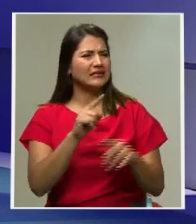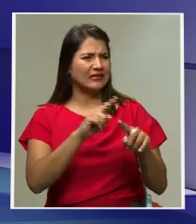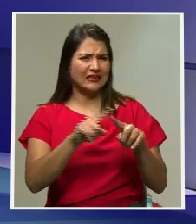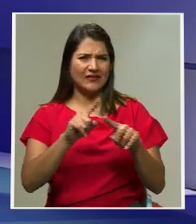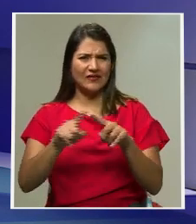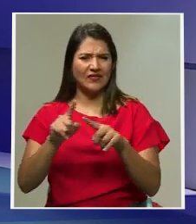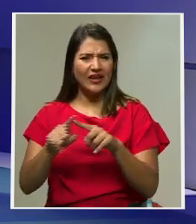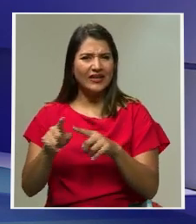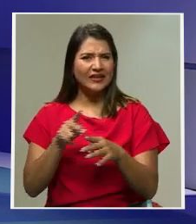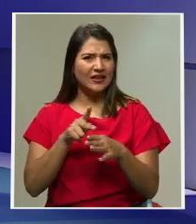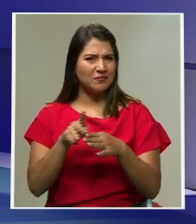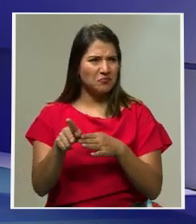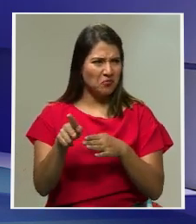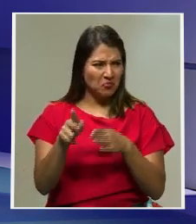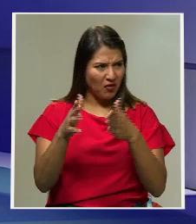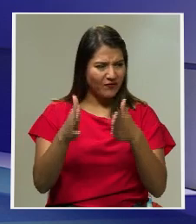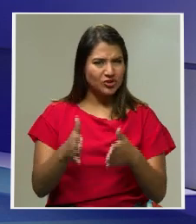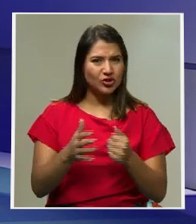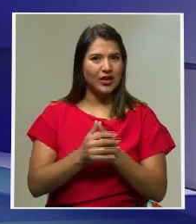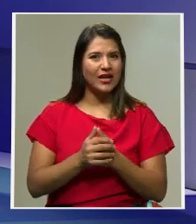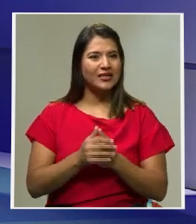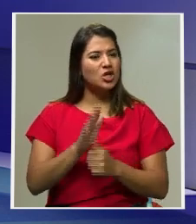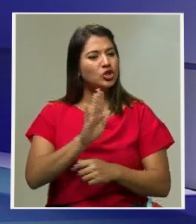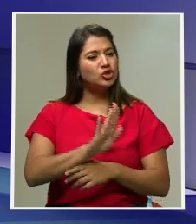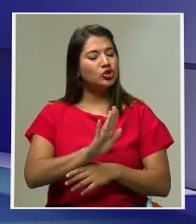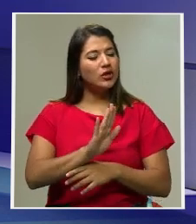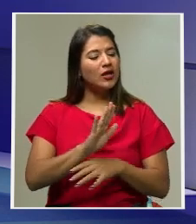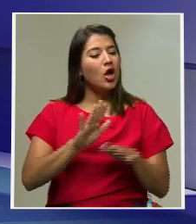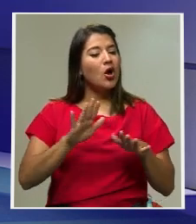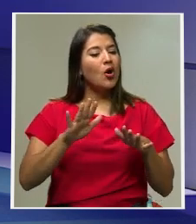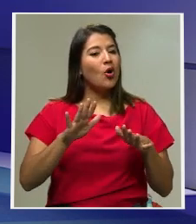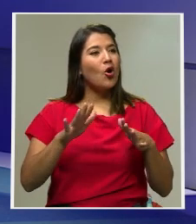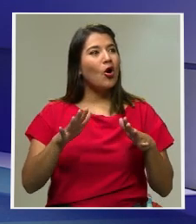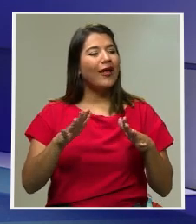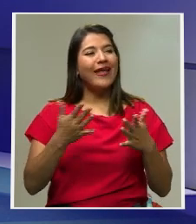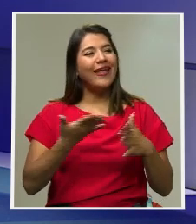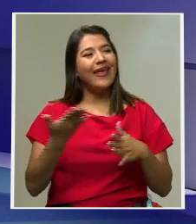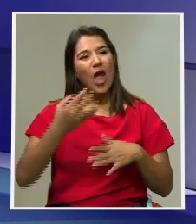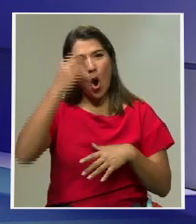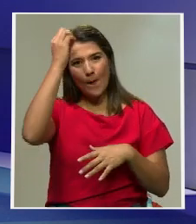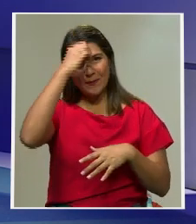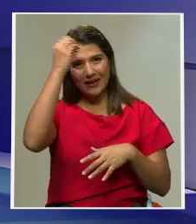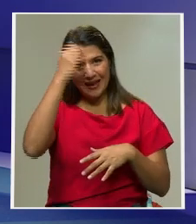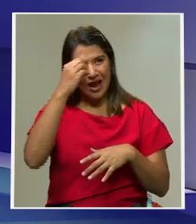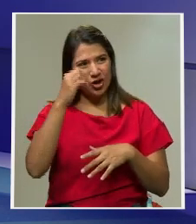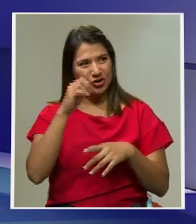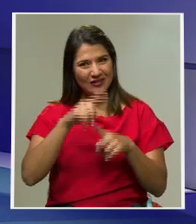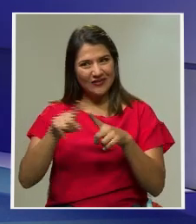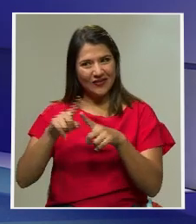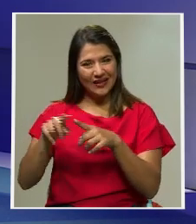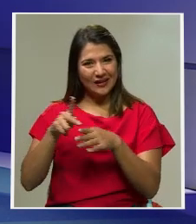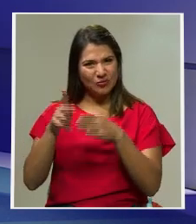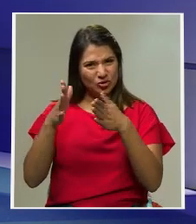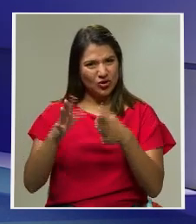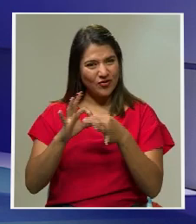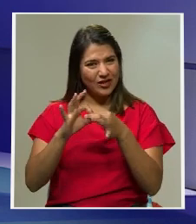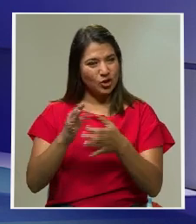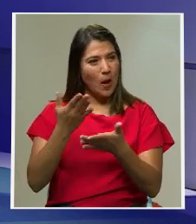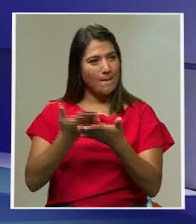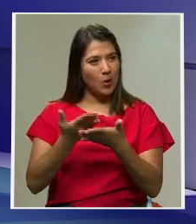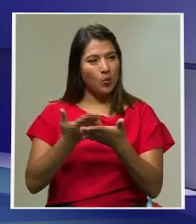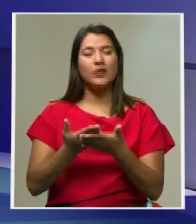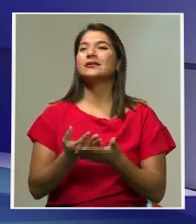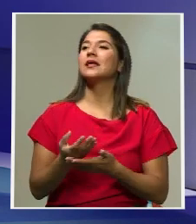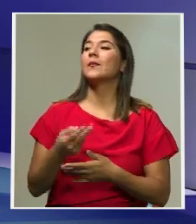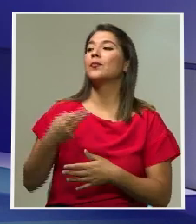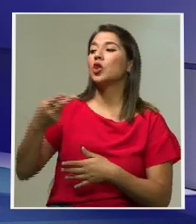del pensamiento. ¿Cómo reaccionaron a la propuesta? Bueno, creo que ahí María y yo tal vez hicimos un trabajo